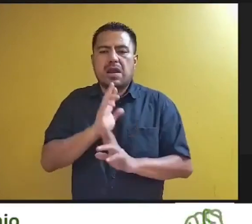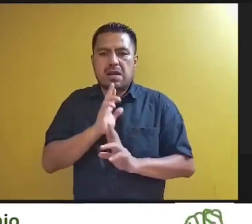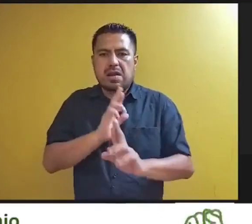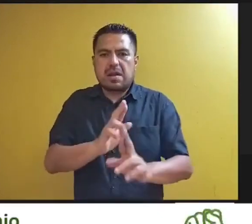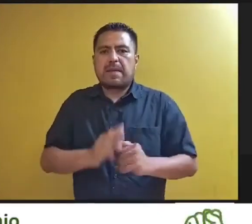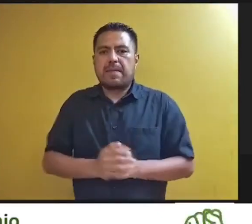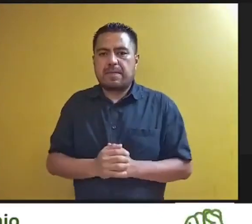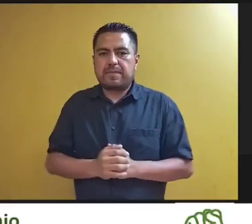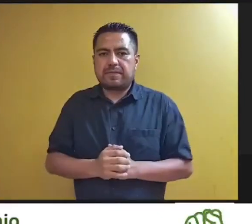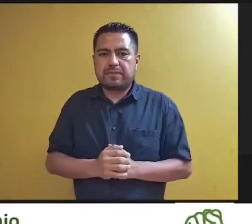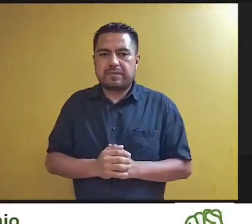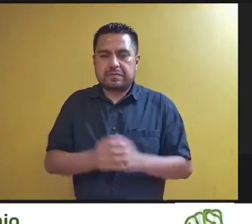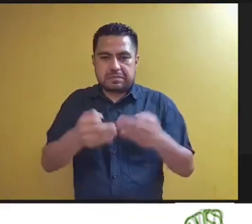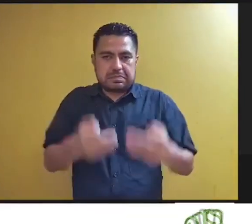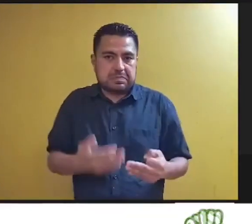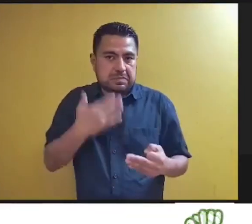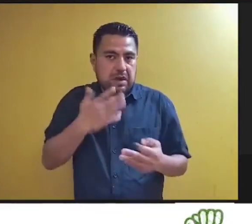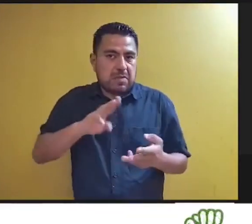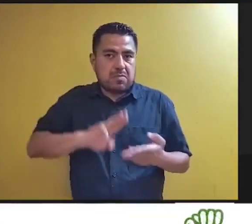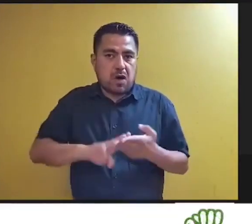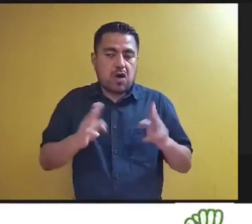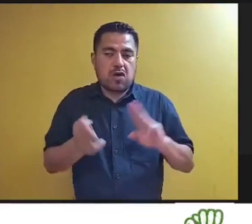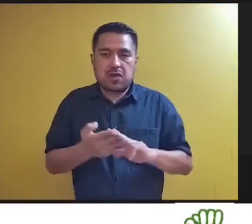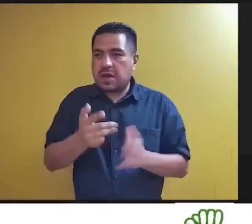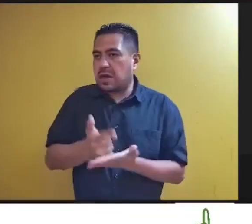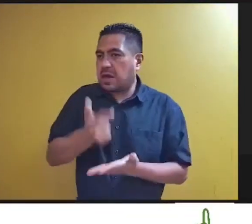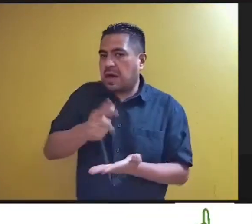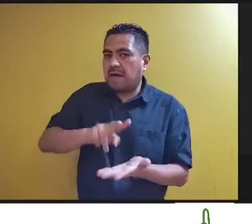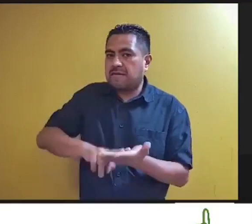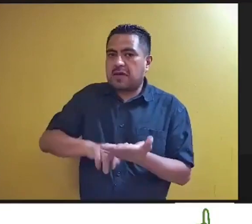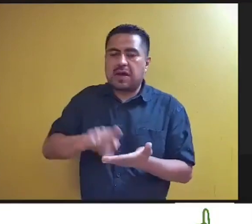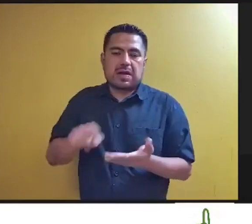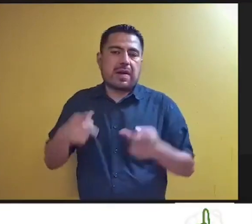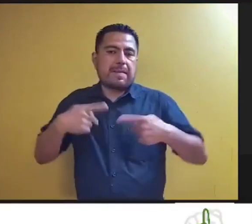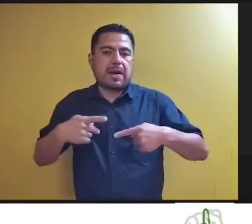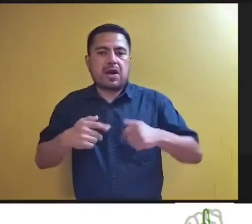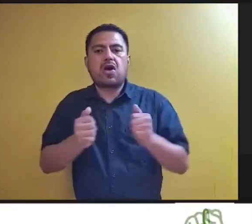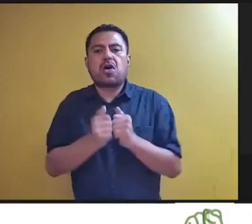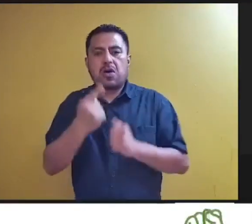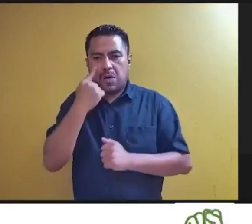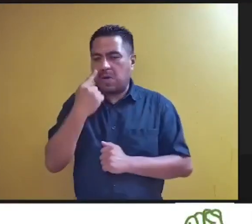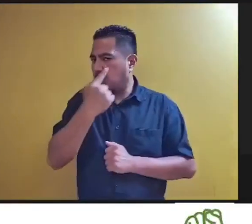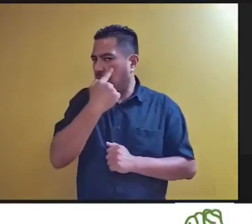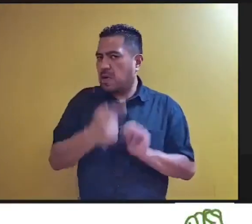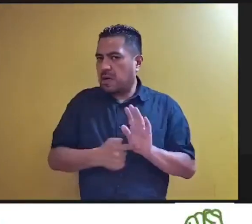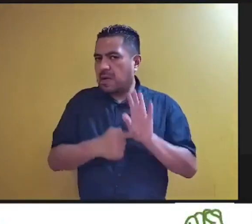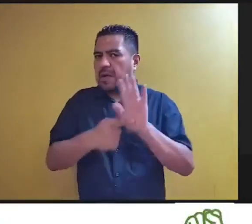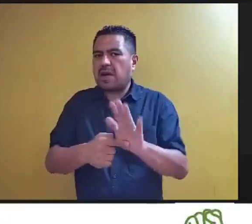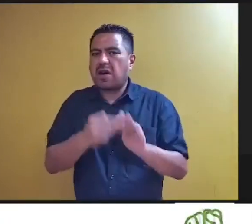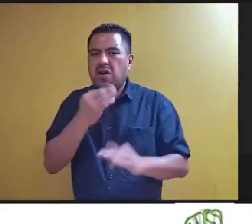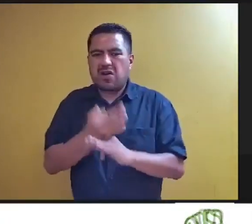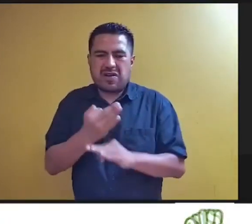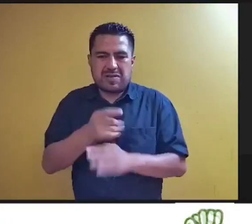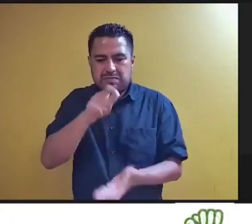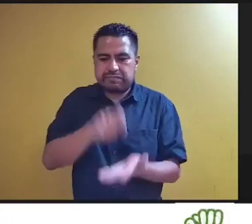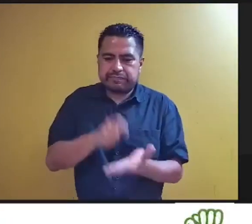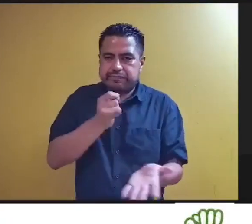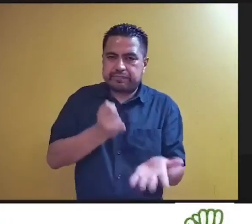resolutivos. Son fundados los motivos de agravio hechos valer por la apelante en términos de las consideraciones expuestas en la presente